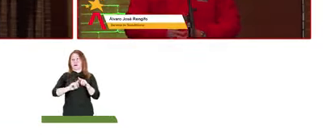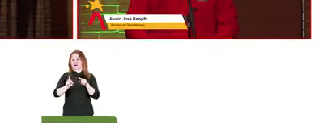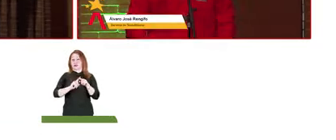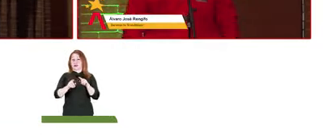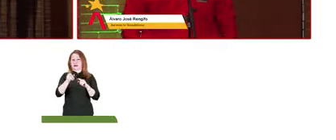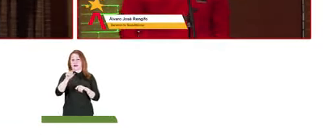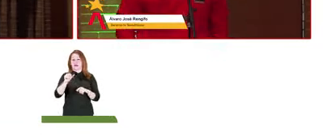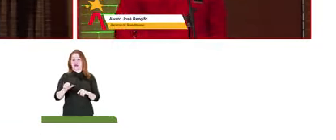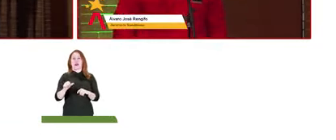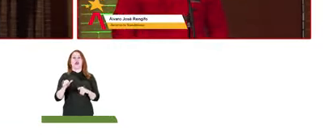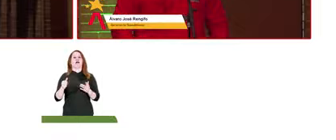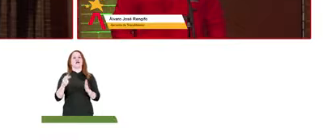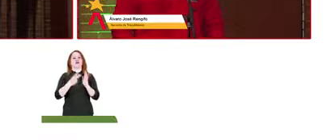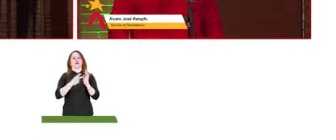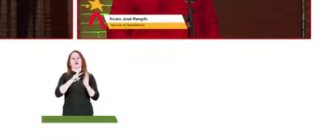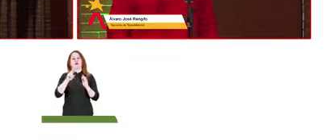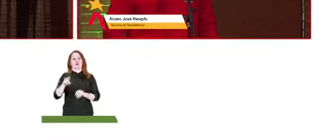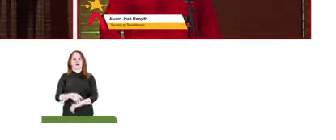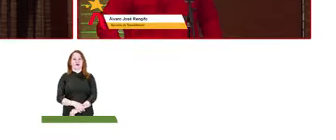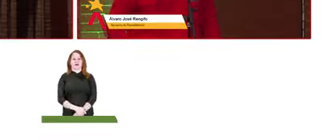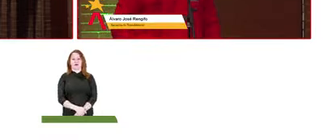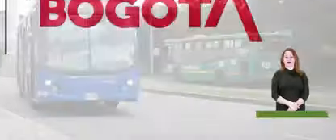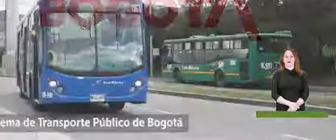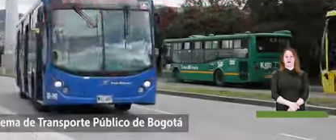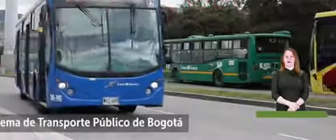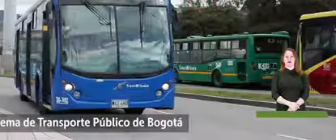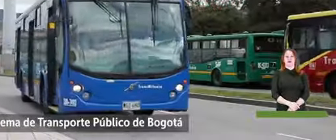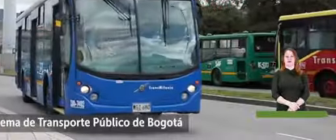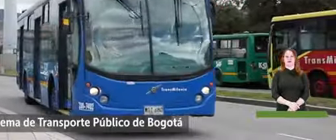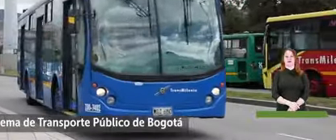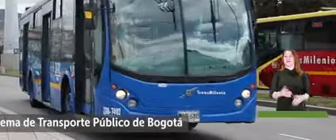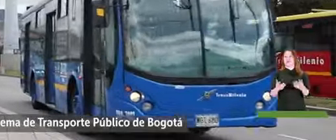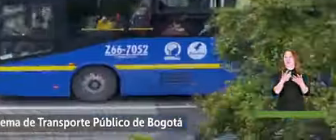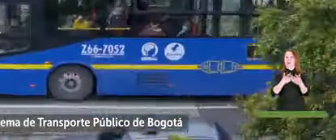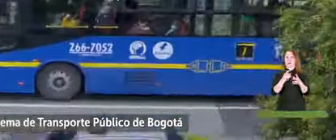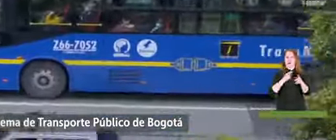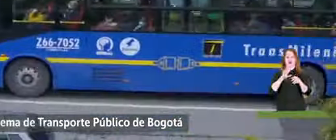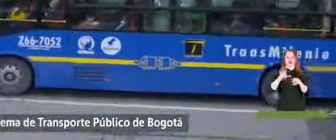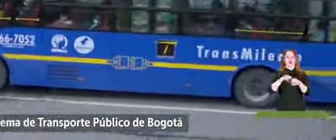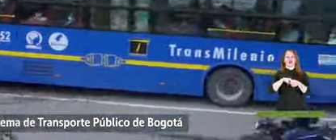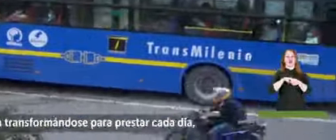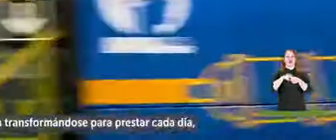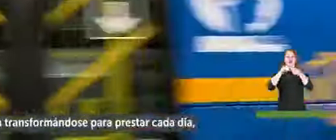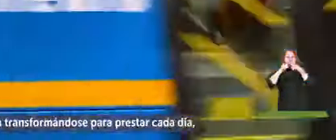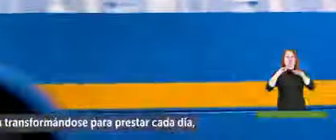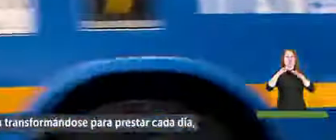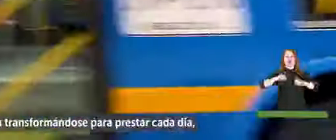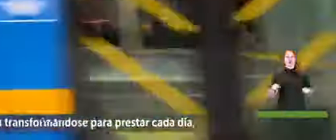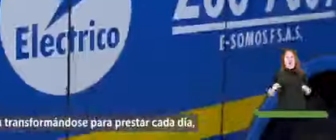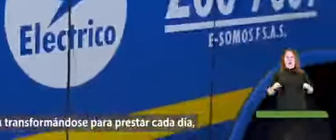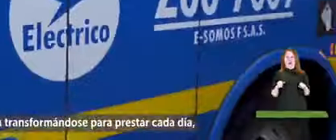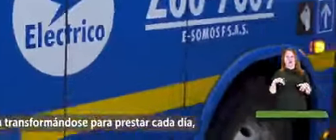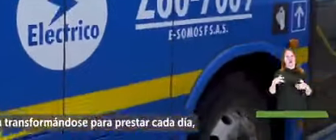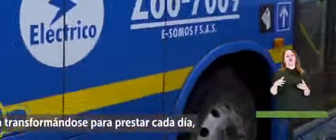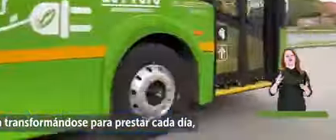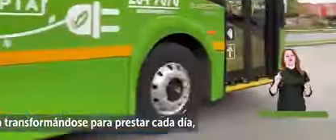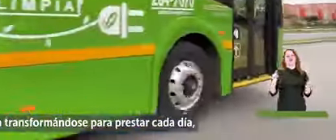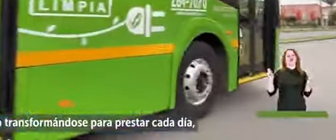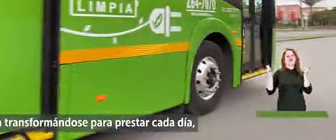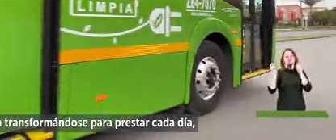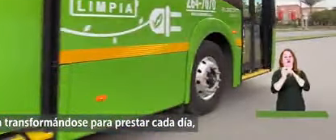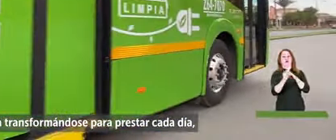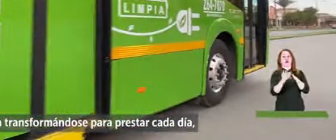S.A. durante el año 2021. El sistema de transporte público de Bogotá continúa transformándose para